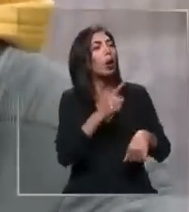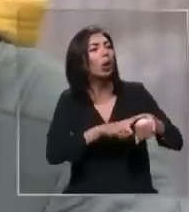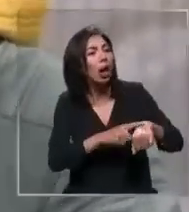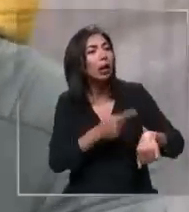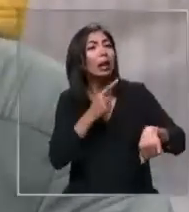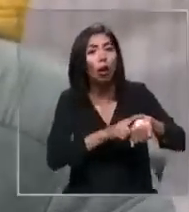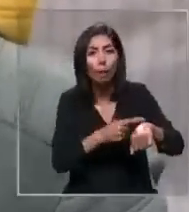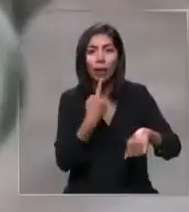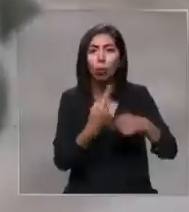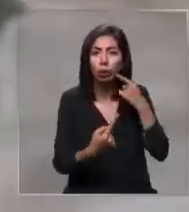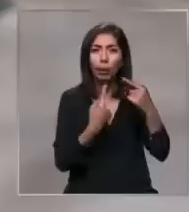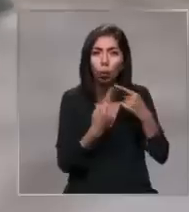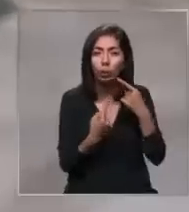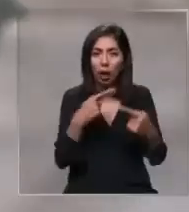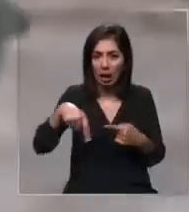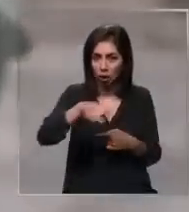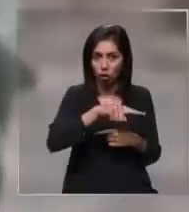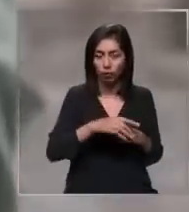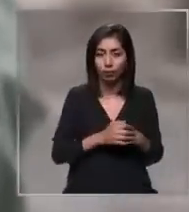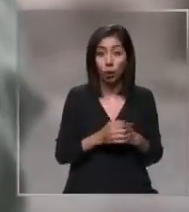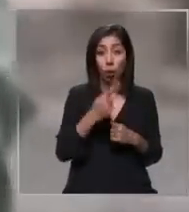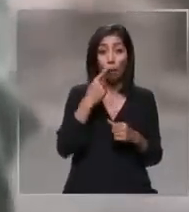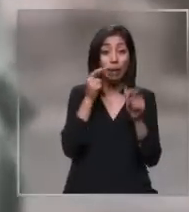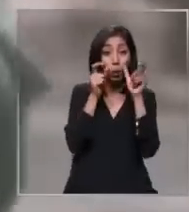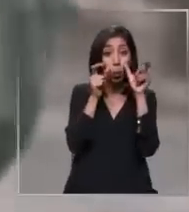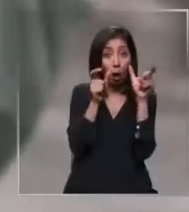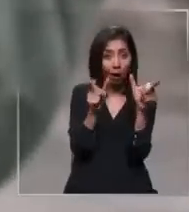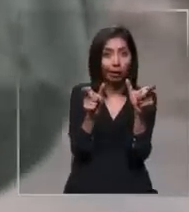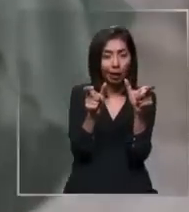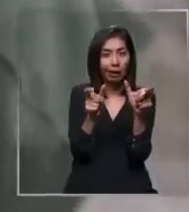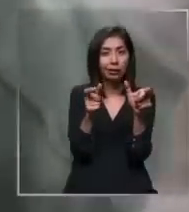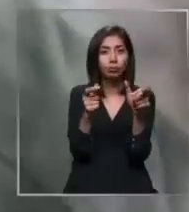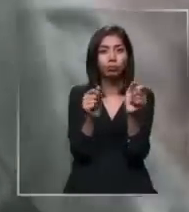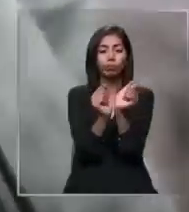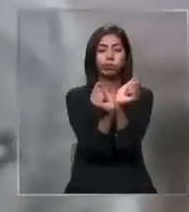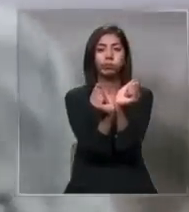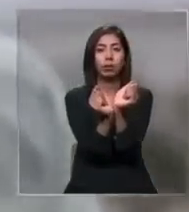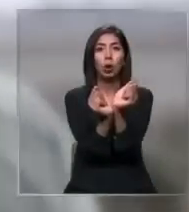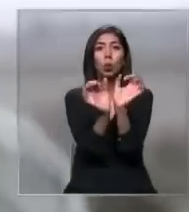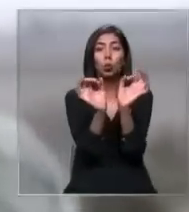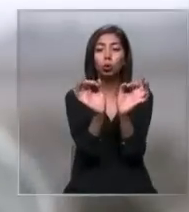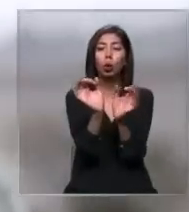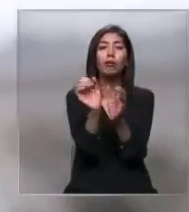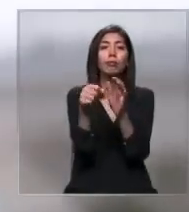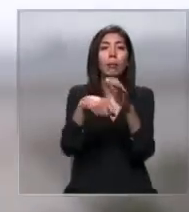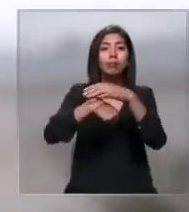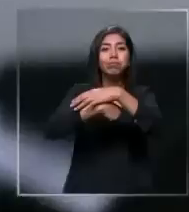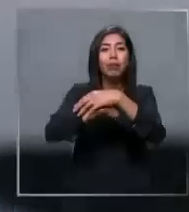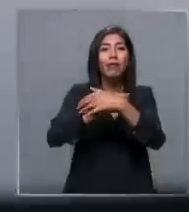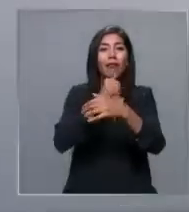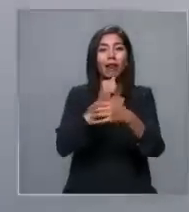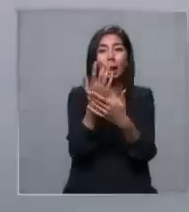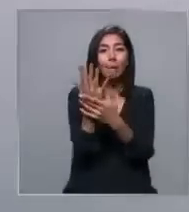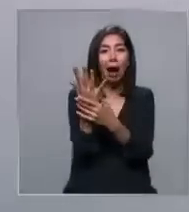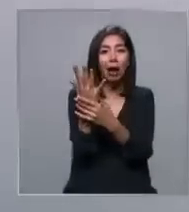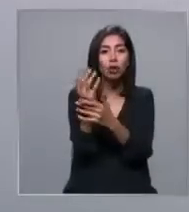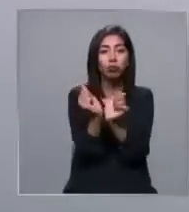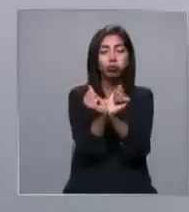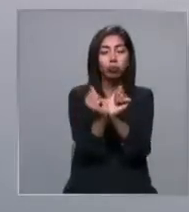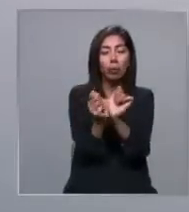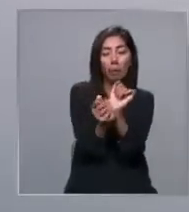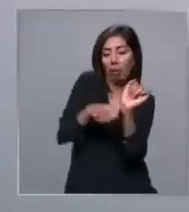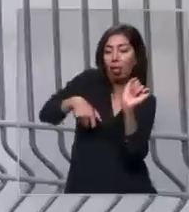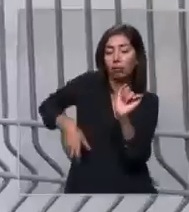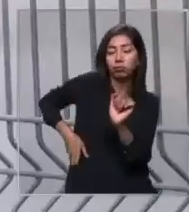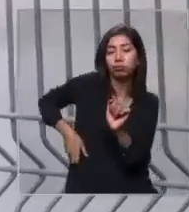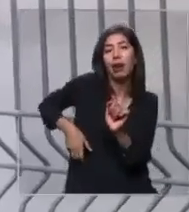2 minutos todo el rato. Este guardia logró zafarse las amarras debido a que le faltaba una mano y con una radio portátil alertó a sus